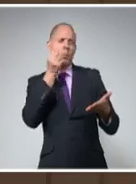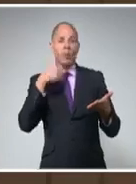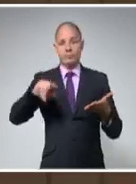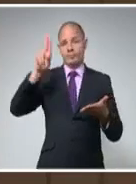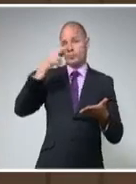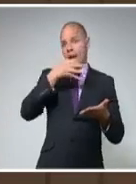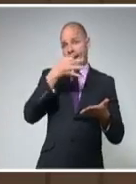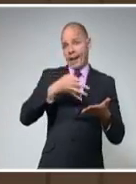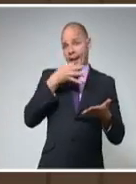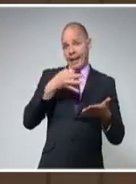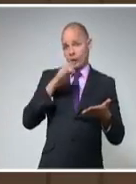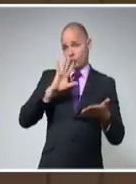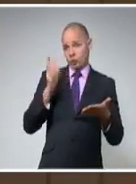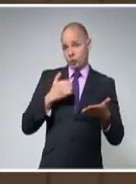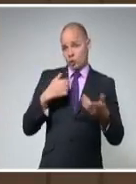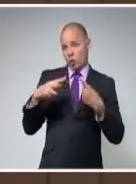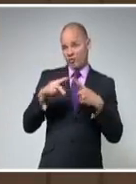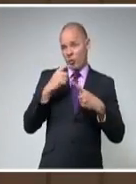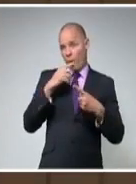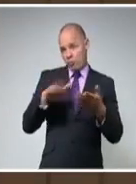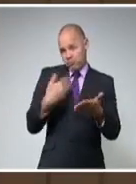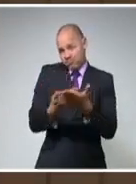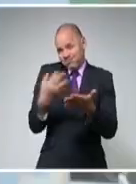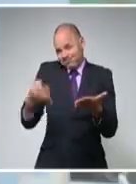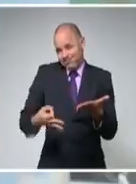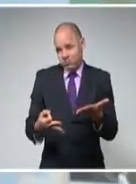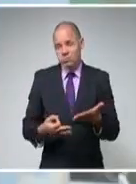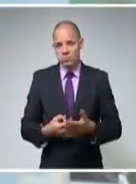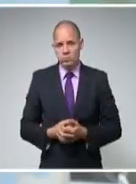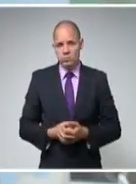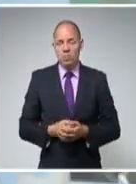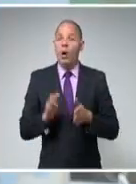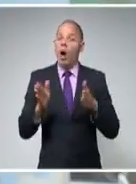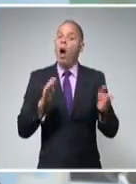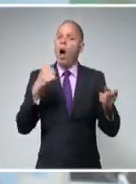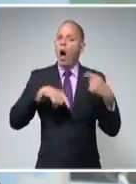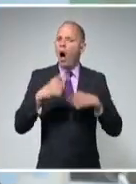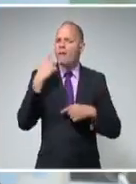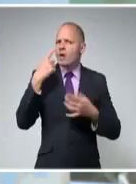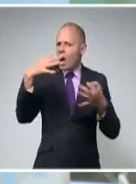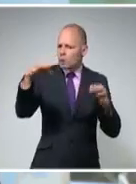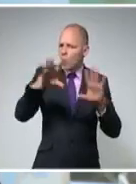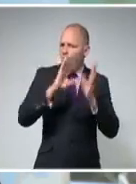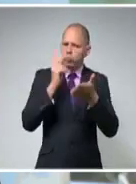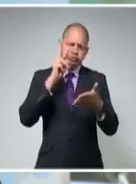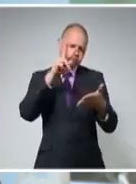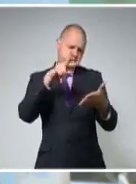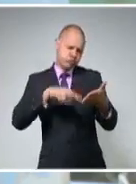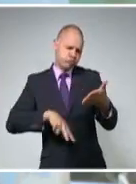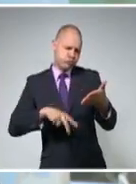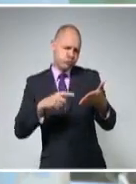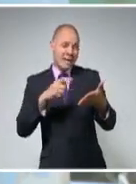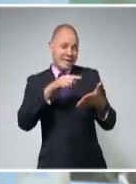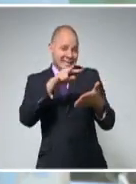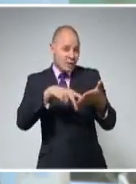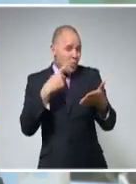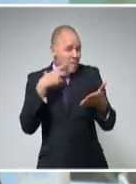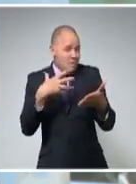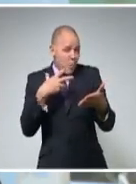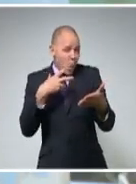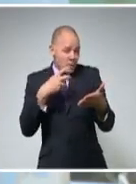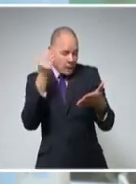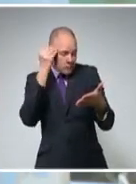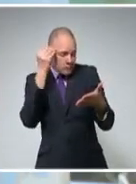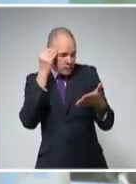qué hacer diferente desde la posición que nos toca a nosotros. Estudiarlos a profundidad, aprovecharlos al máximo para